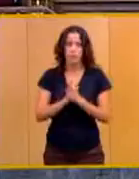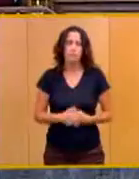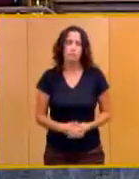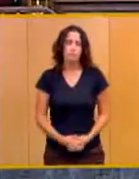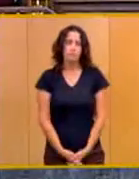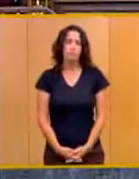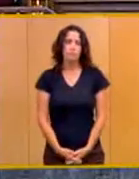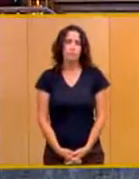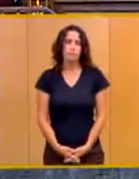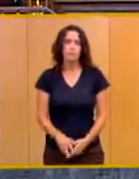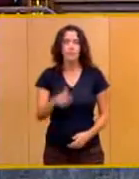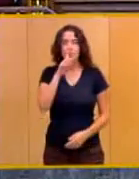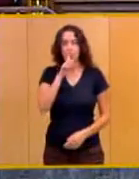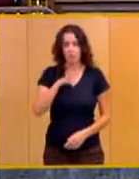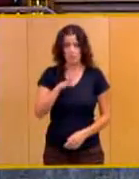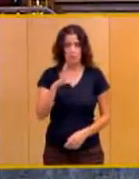Silencio.